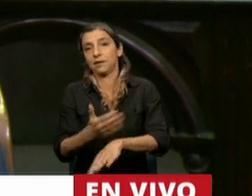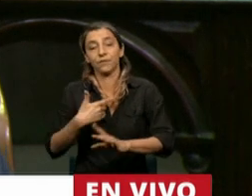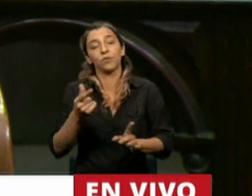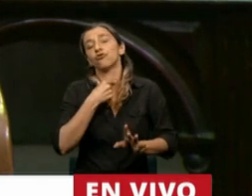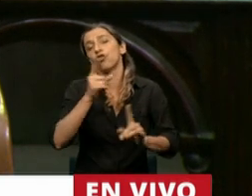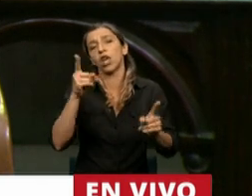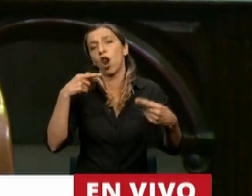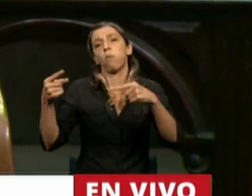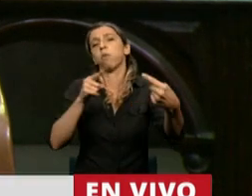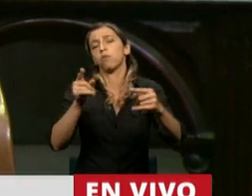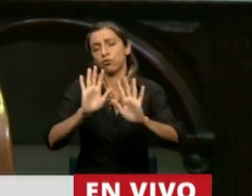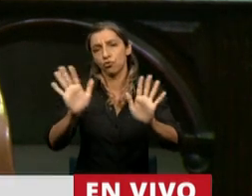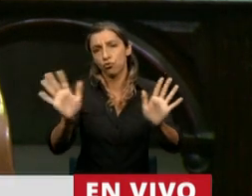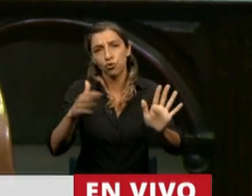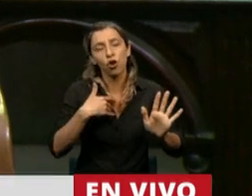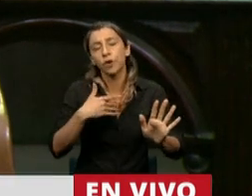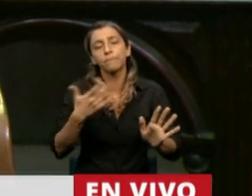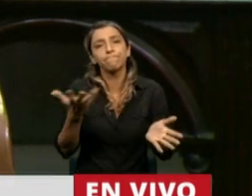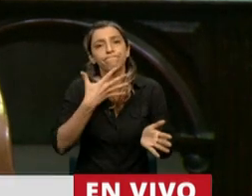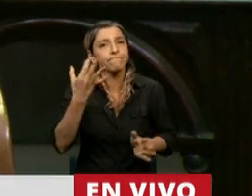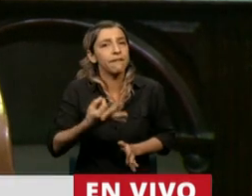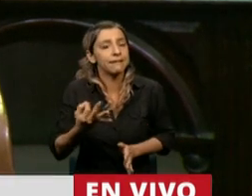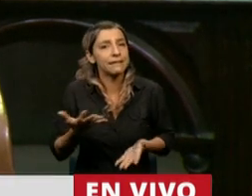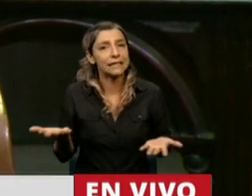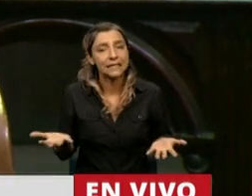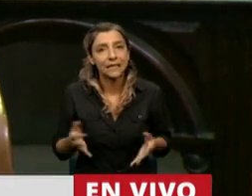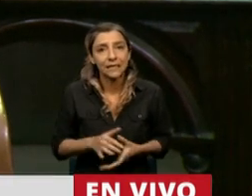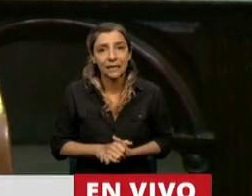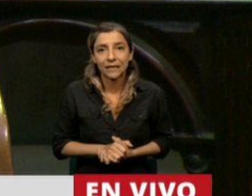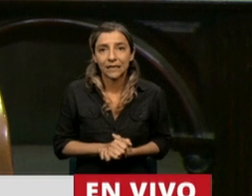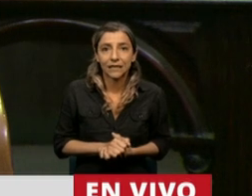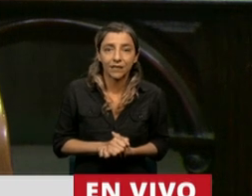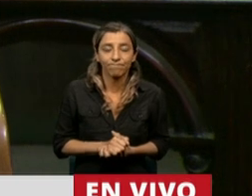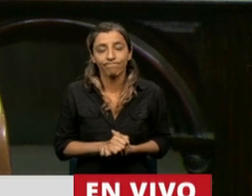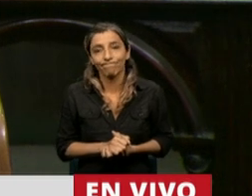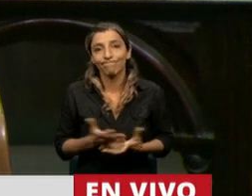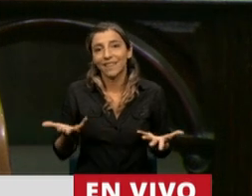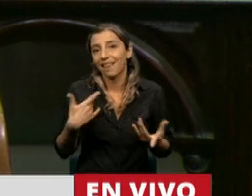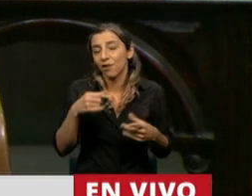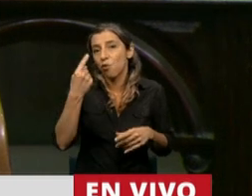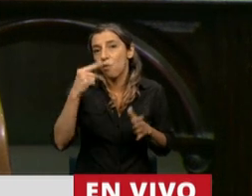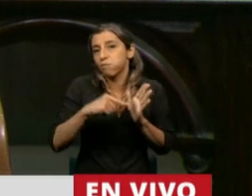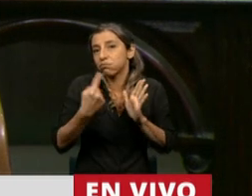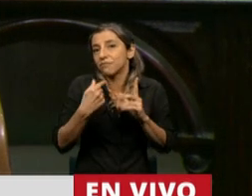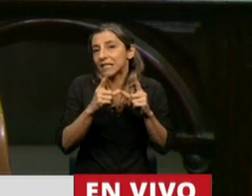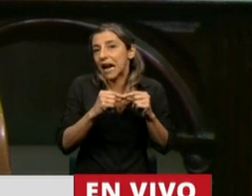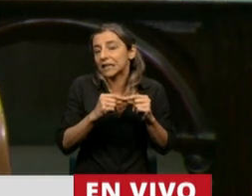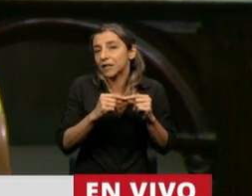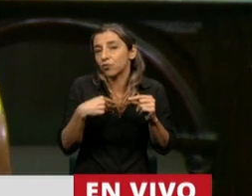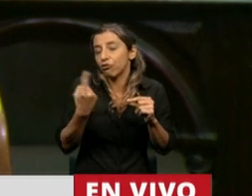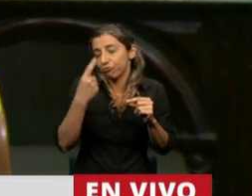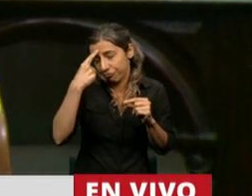ninguna controversia pero la verdad es que lo que sucede con este artículo nosotros estamos con una